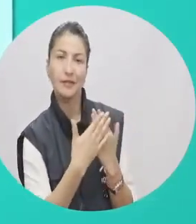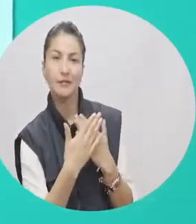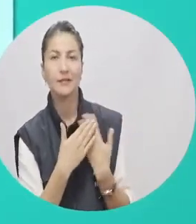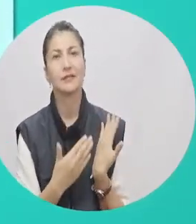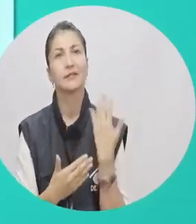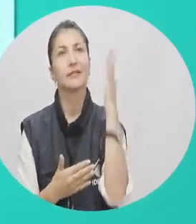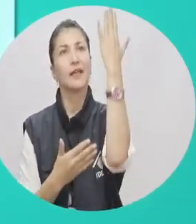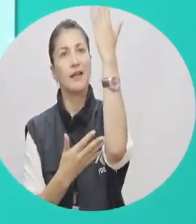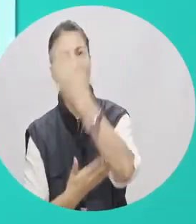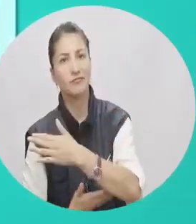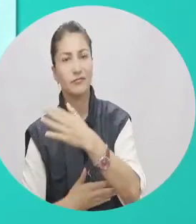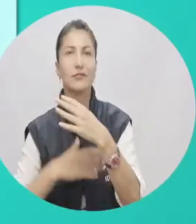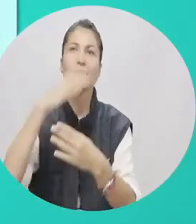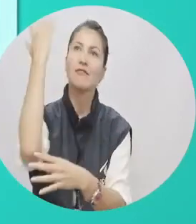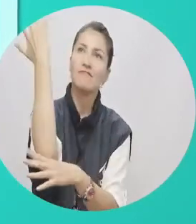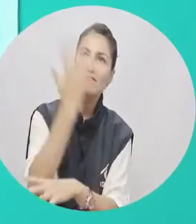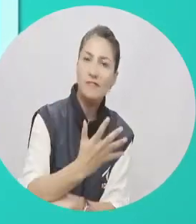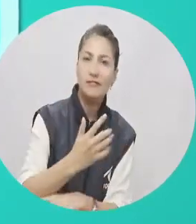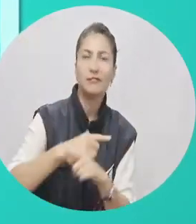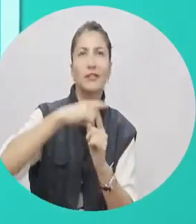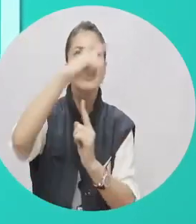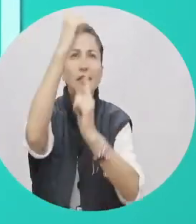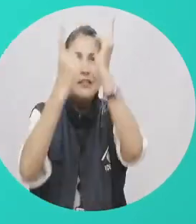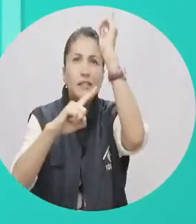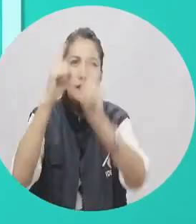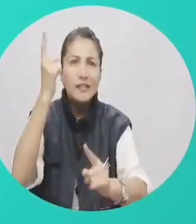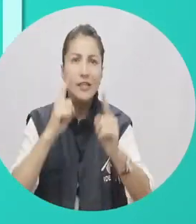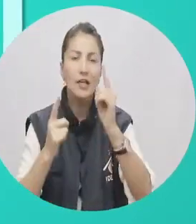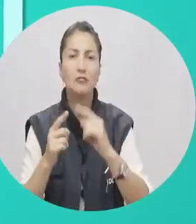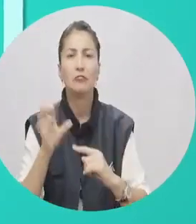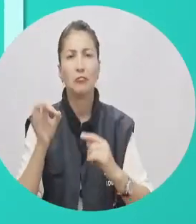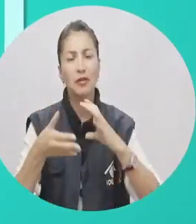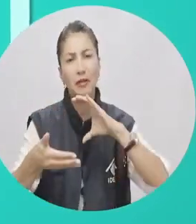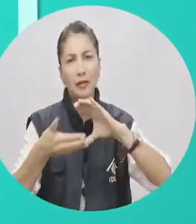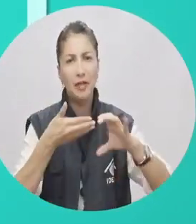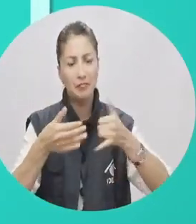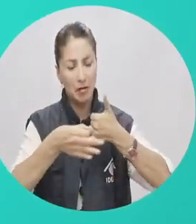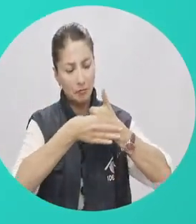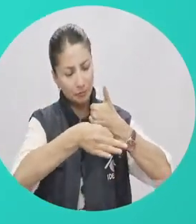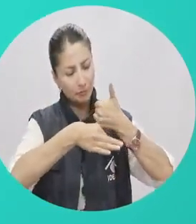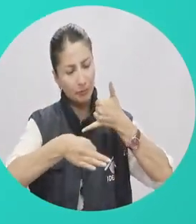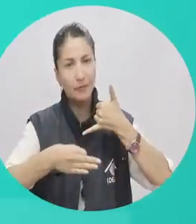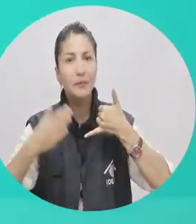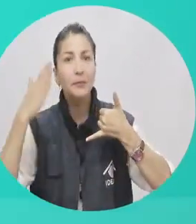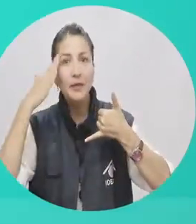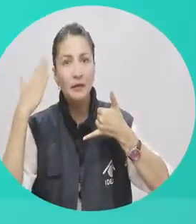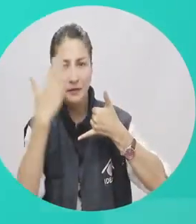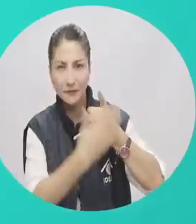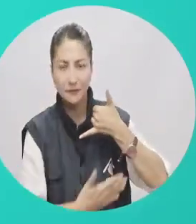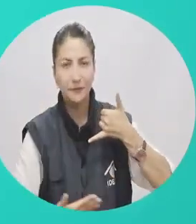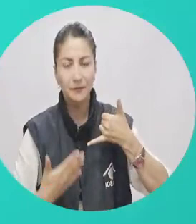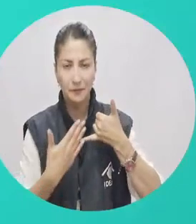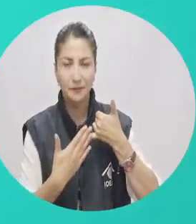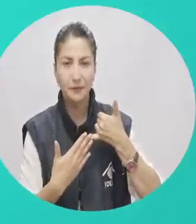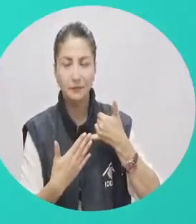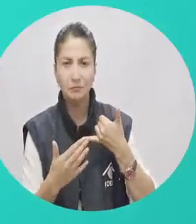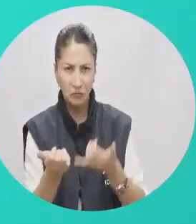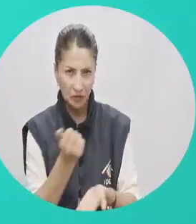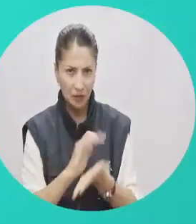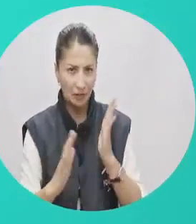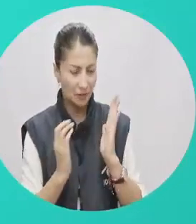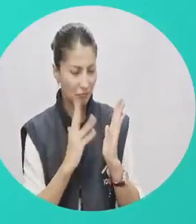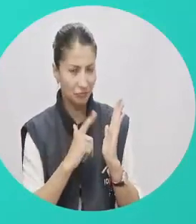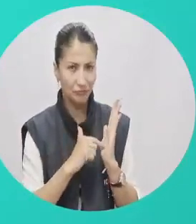del ideam ahora con información sobre deforestación rayos pronósticos y alertas a nivel municipal disponible